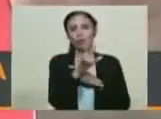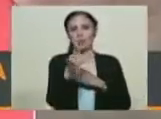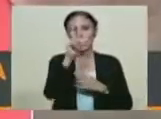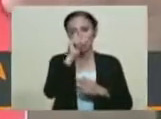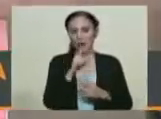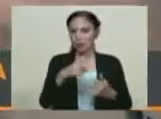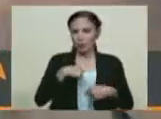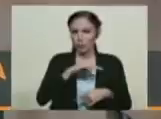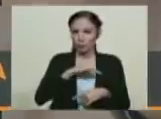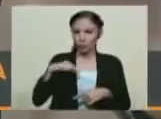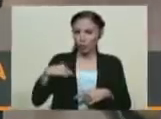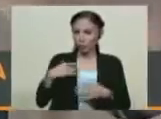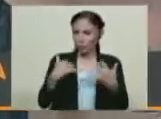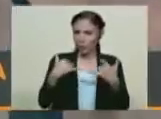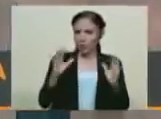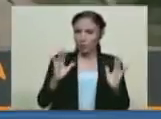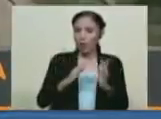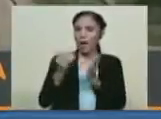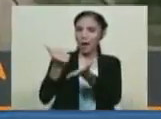plantas nosotros.